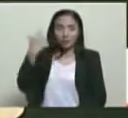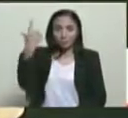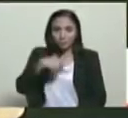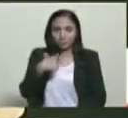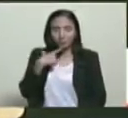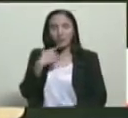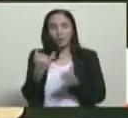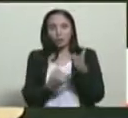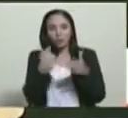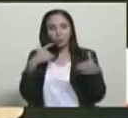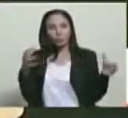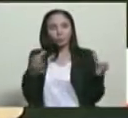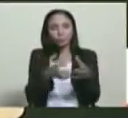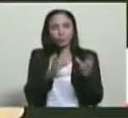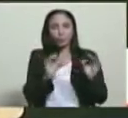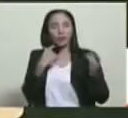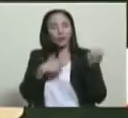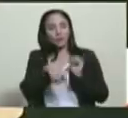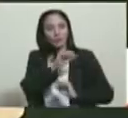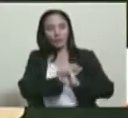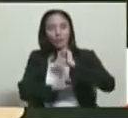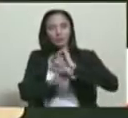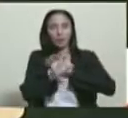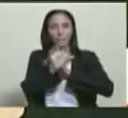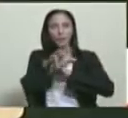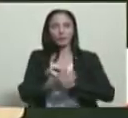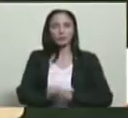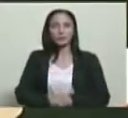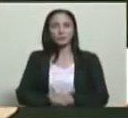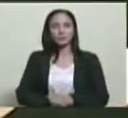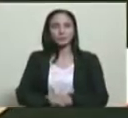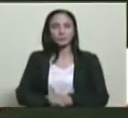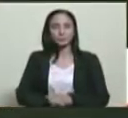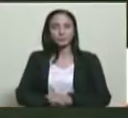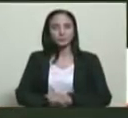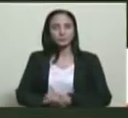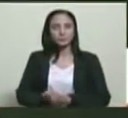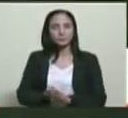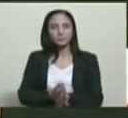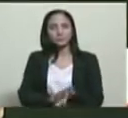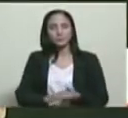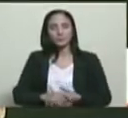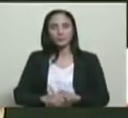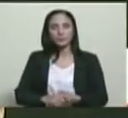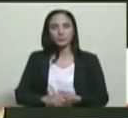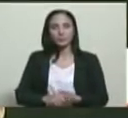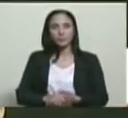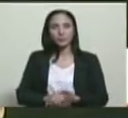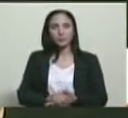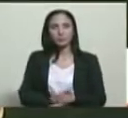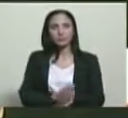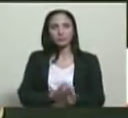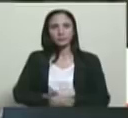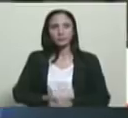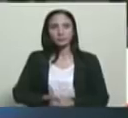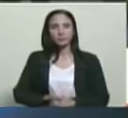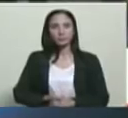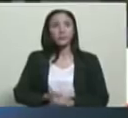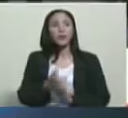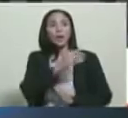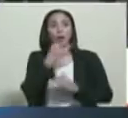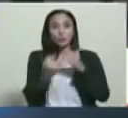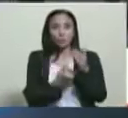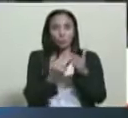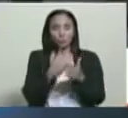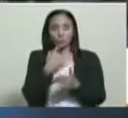institución organizada para la defensa nacional, para la protección del pueblo, para la defensa de la Constitución. Es una institución de